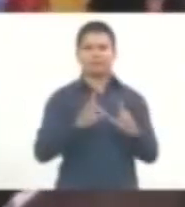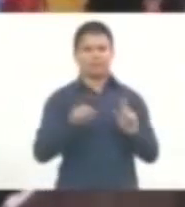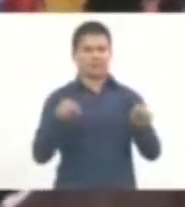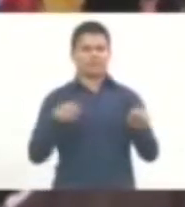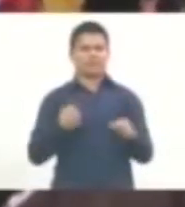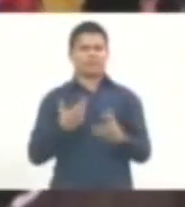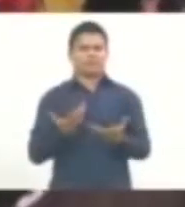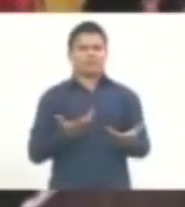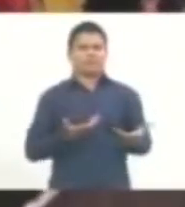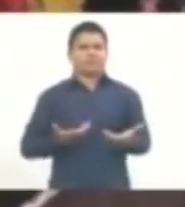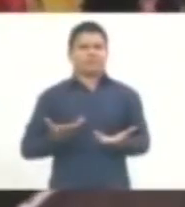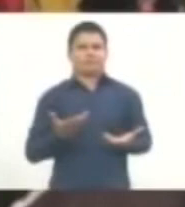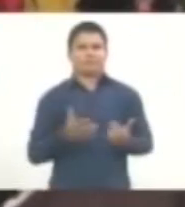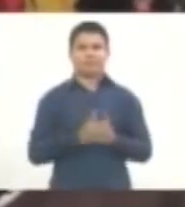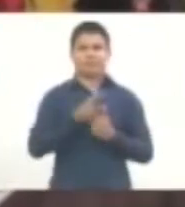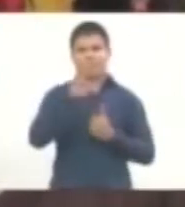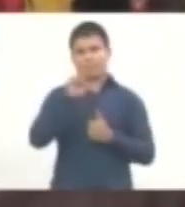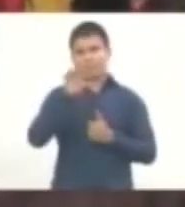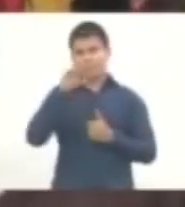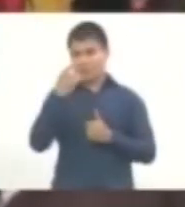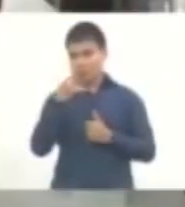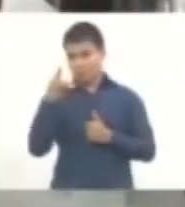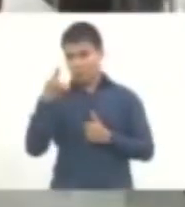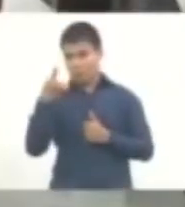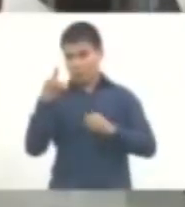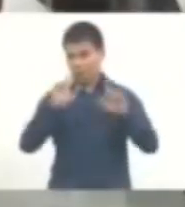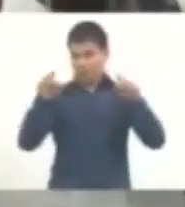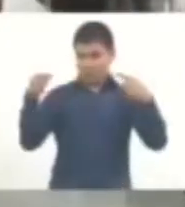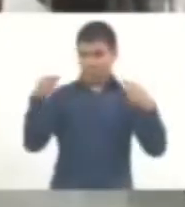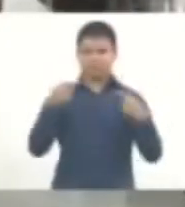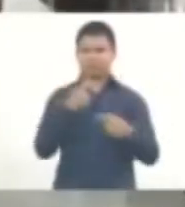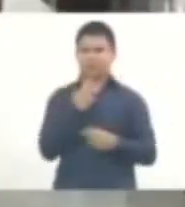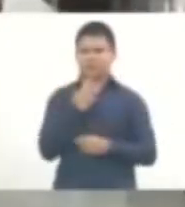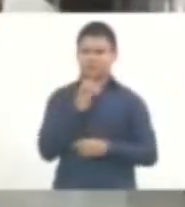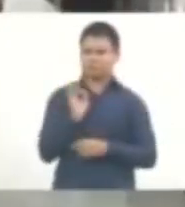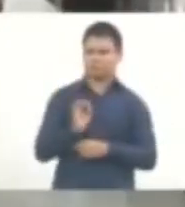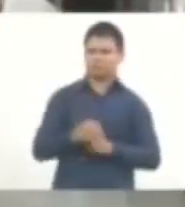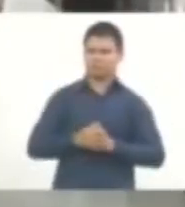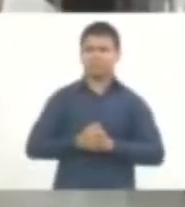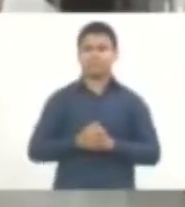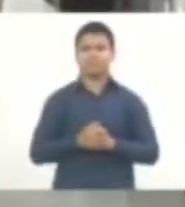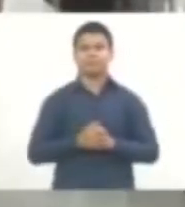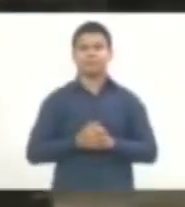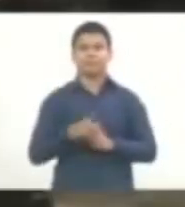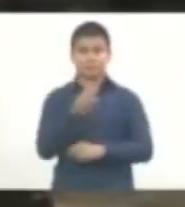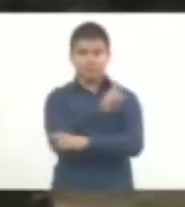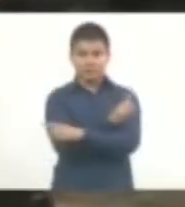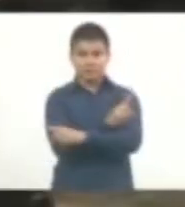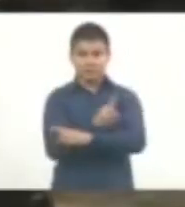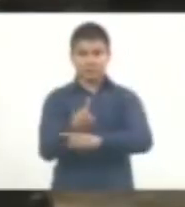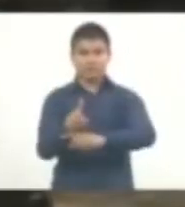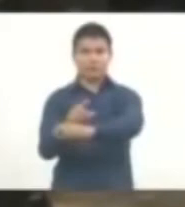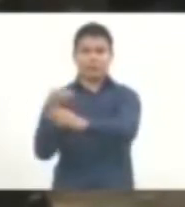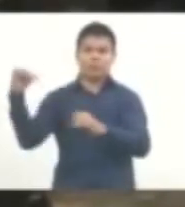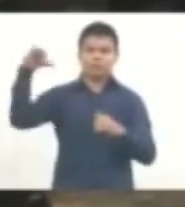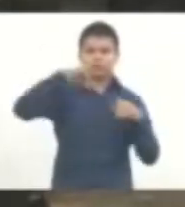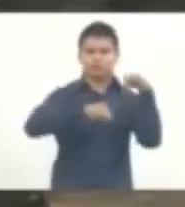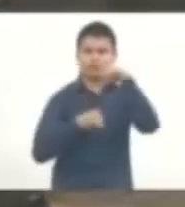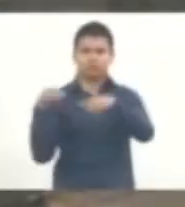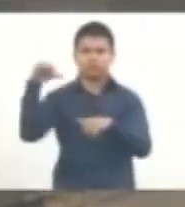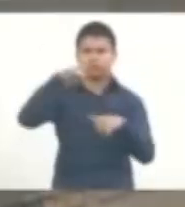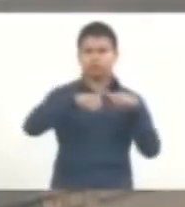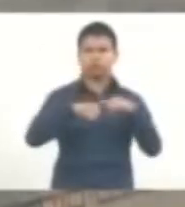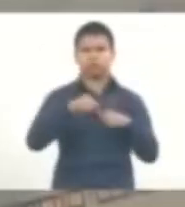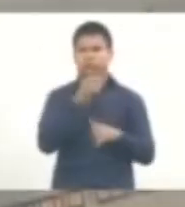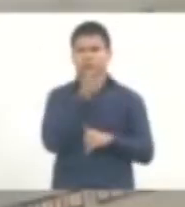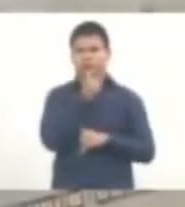ambiente con el partido con Bolivia se ha habido pesado. Durante el fin de semana no se registró ningún incremento en los vuelos con destino a Barranquilla,